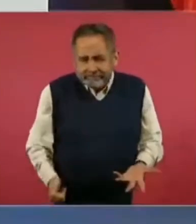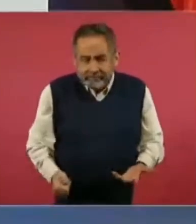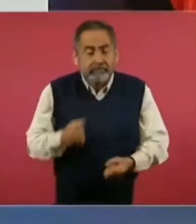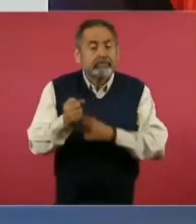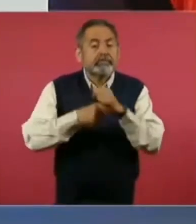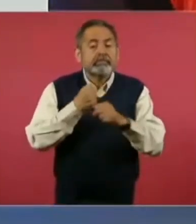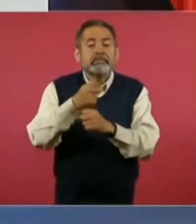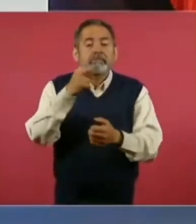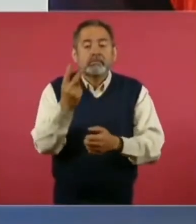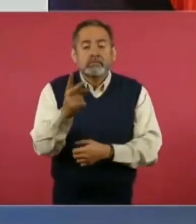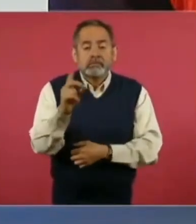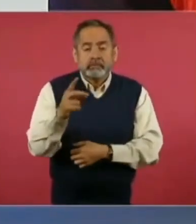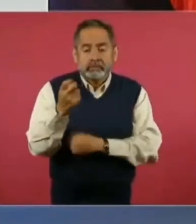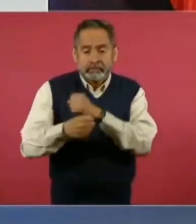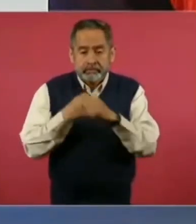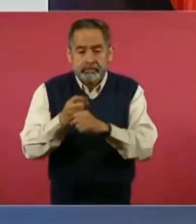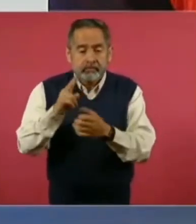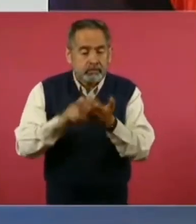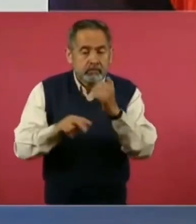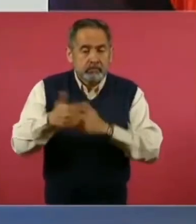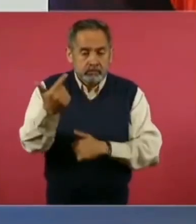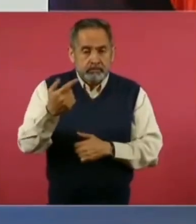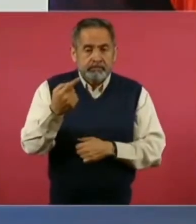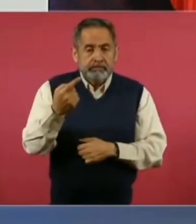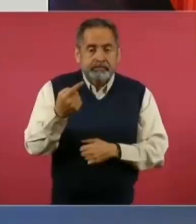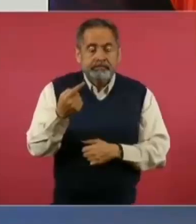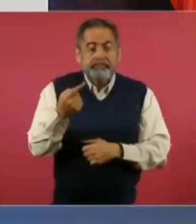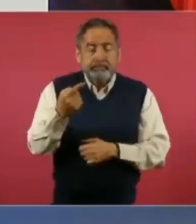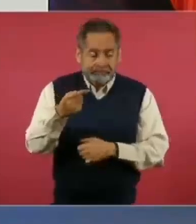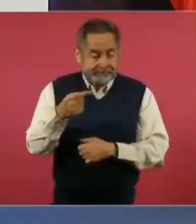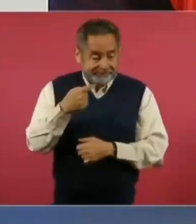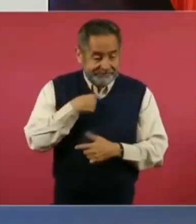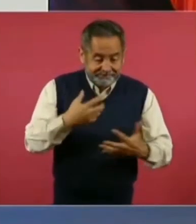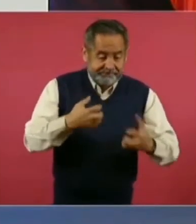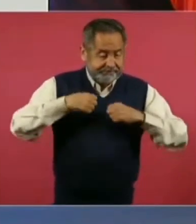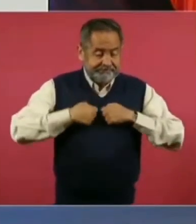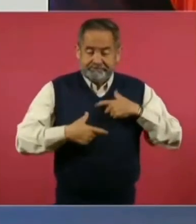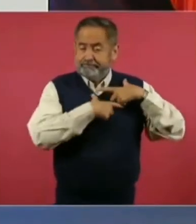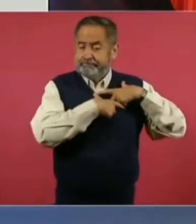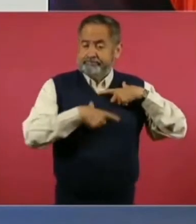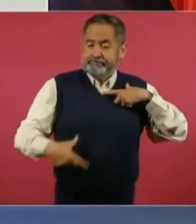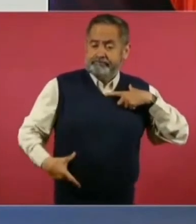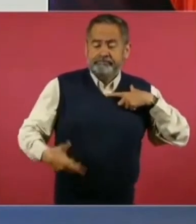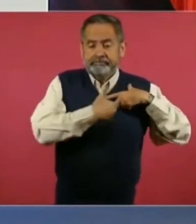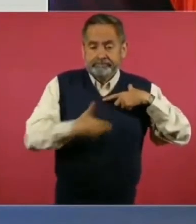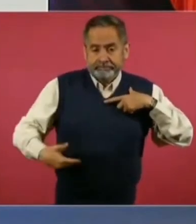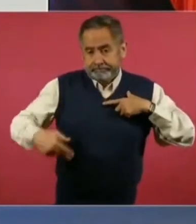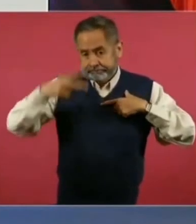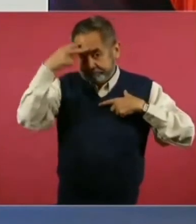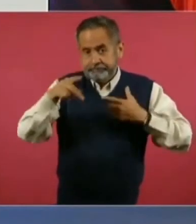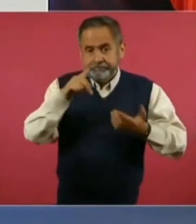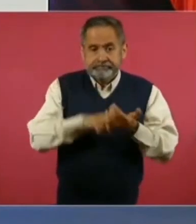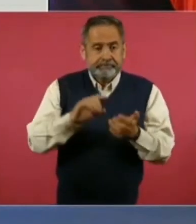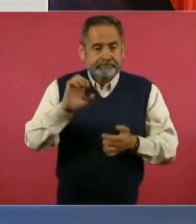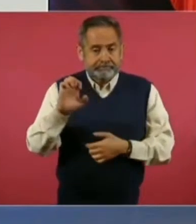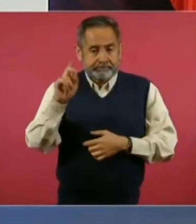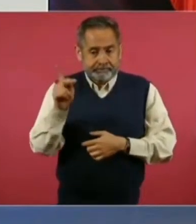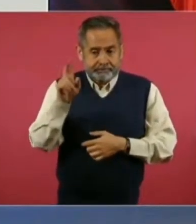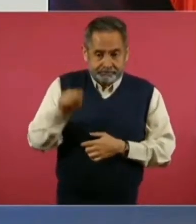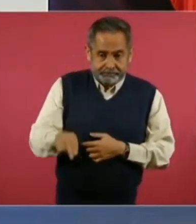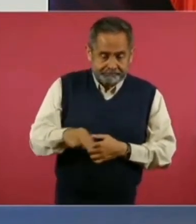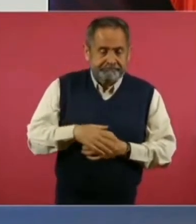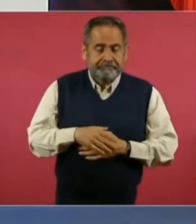de 2012, al día siguiente de haber tomado posesión como presidente de la República, Enrique Peña